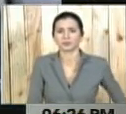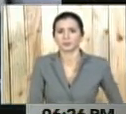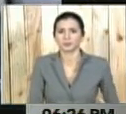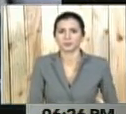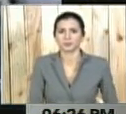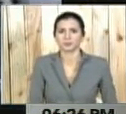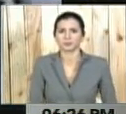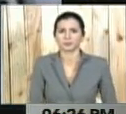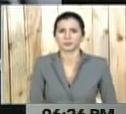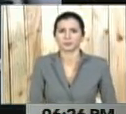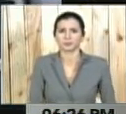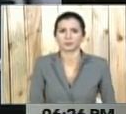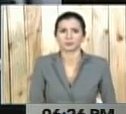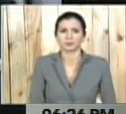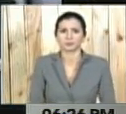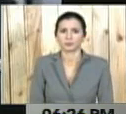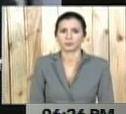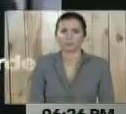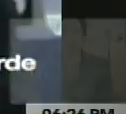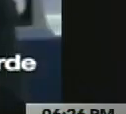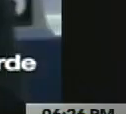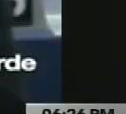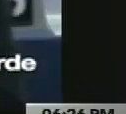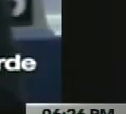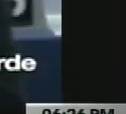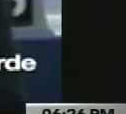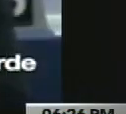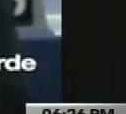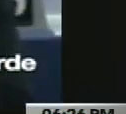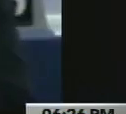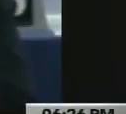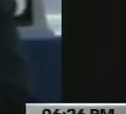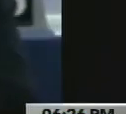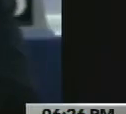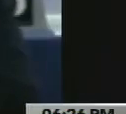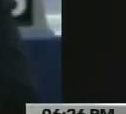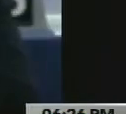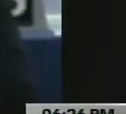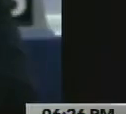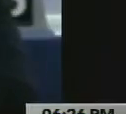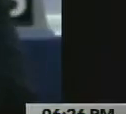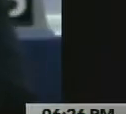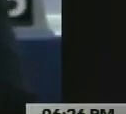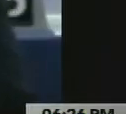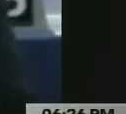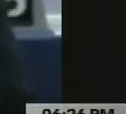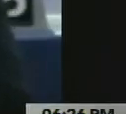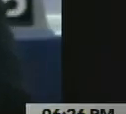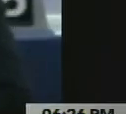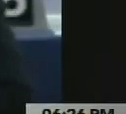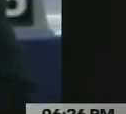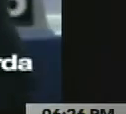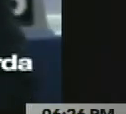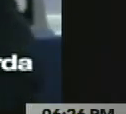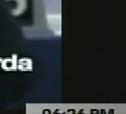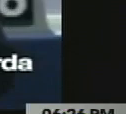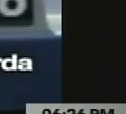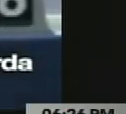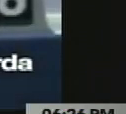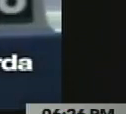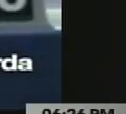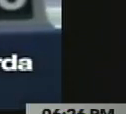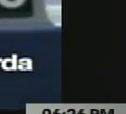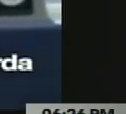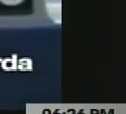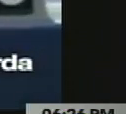on traite le gouvernement de dictature quand il perd les élections et qu'il le reconnaît, qu'il perd les référendums et qu'il le reconnaît. Dans quel pays